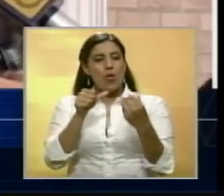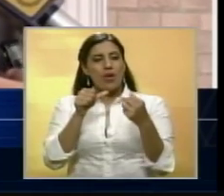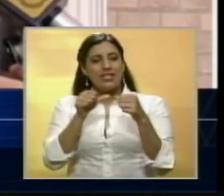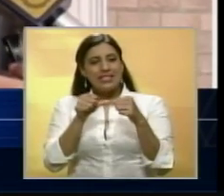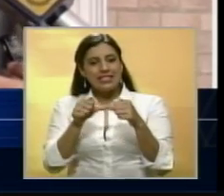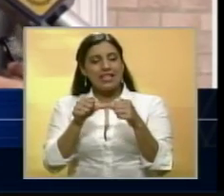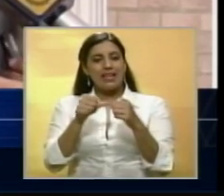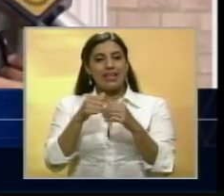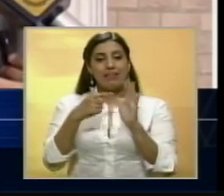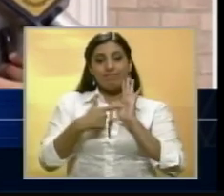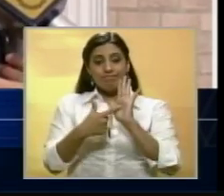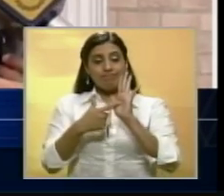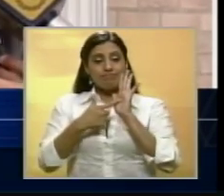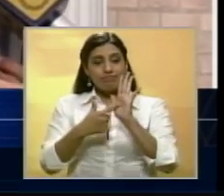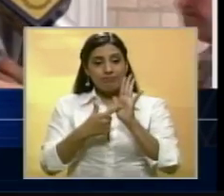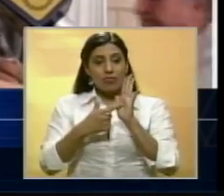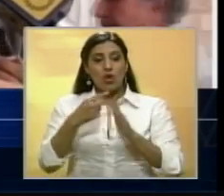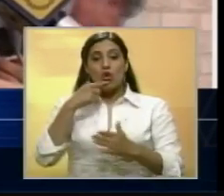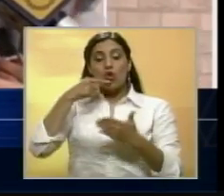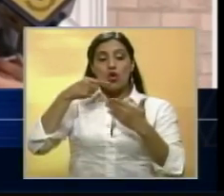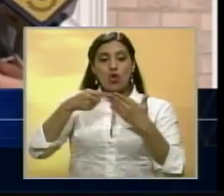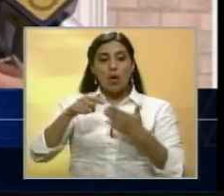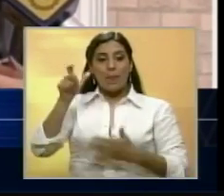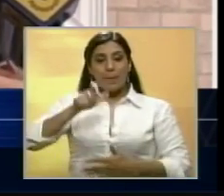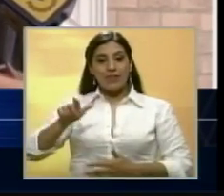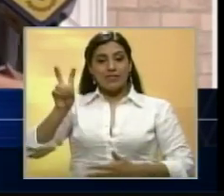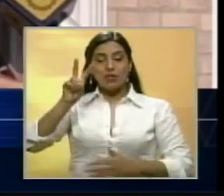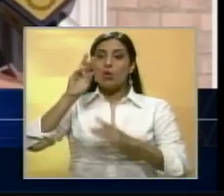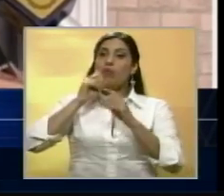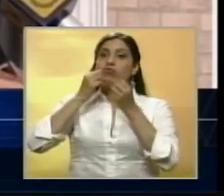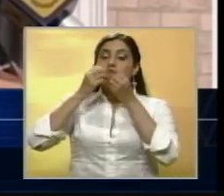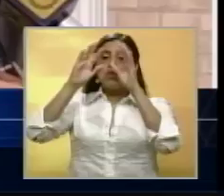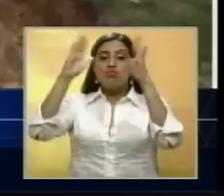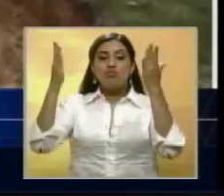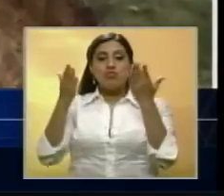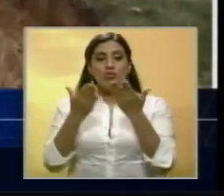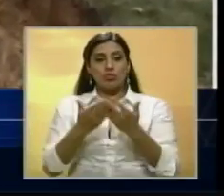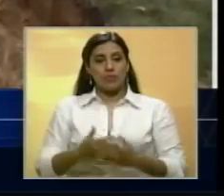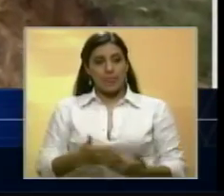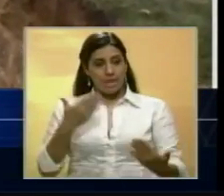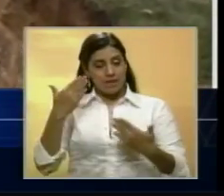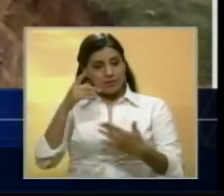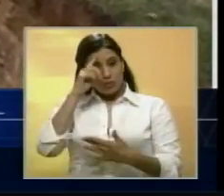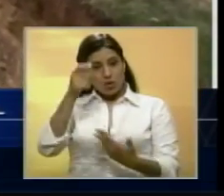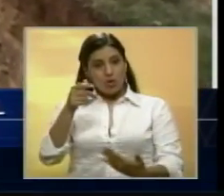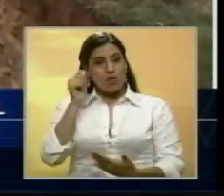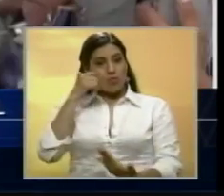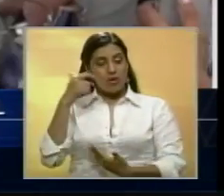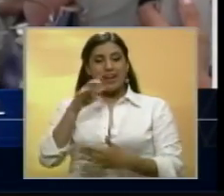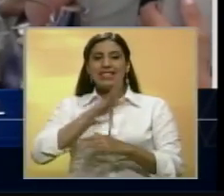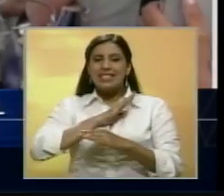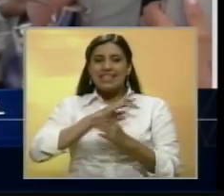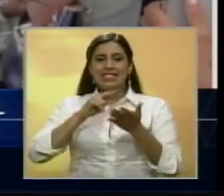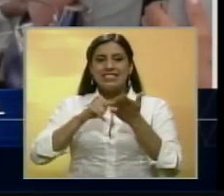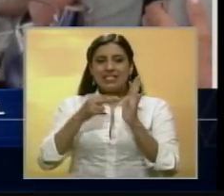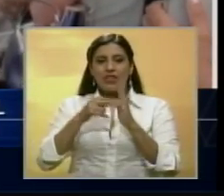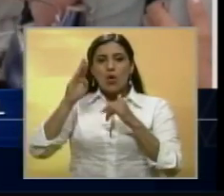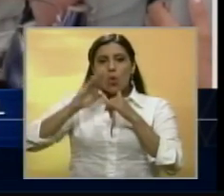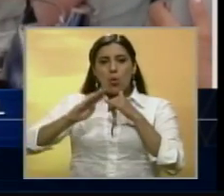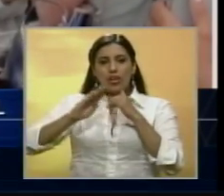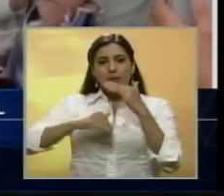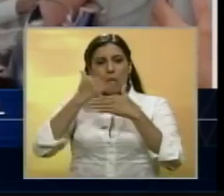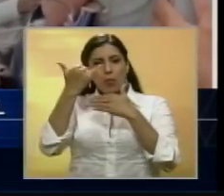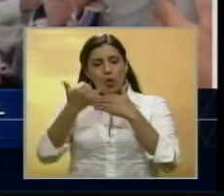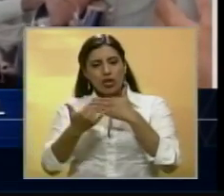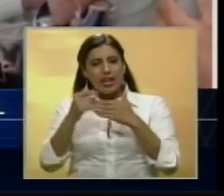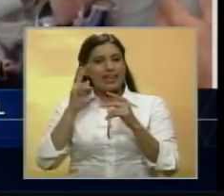mantener y resaltar el nombre del venezolano a nivel mundial. Como legado, Susana deja lo que sería su último